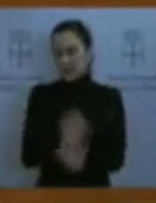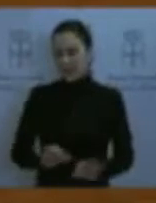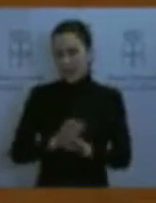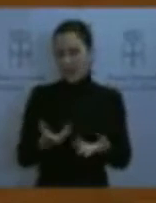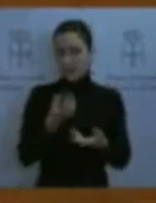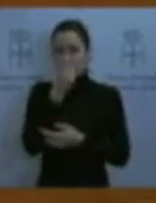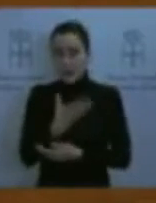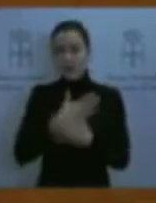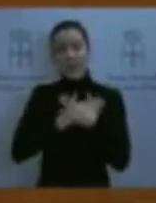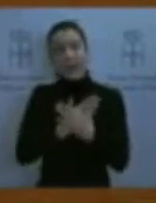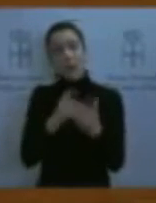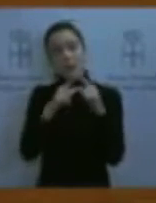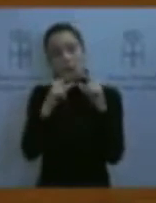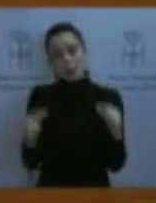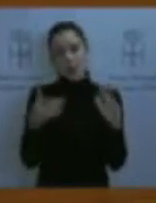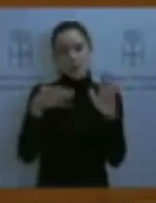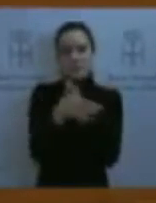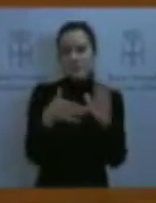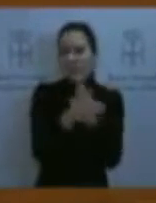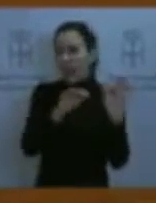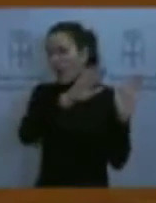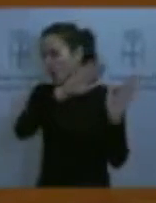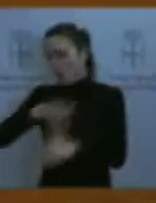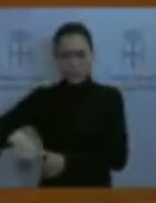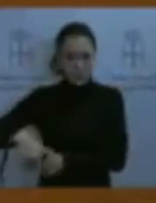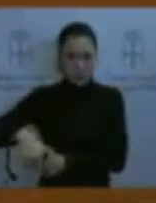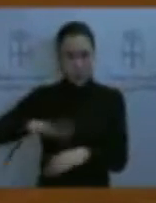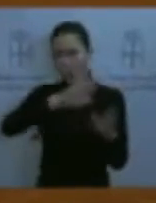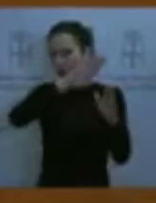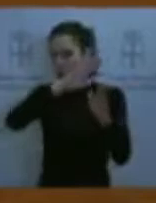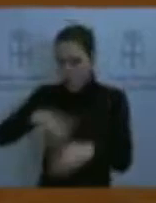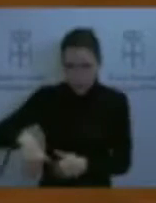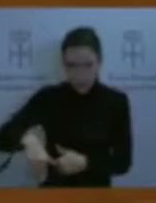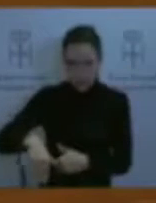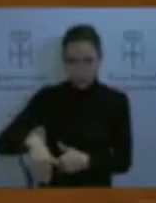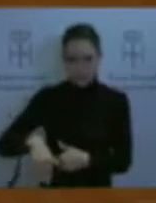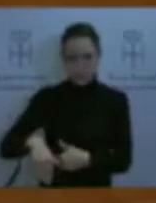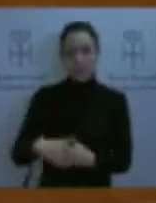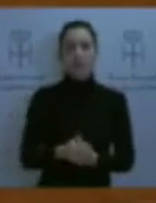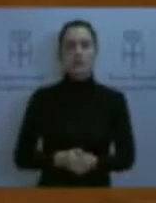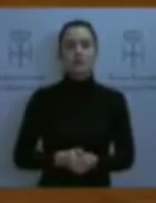rincón para el presidente de Asturias, y está siendo el último rincón, o tan